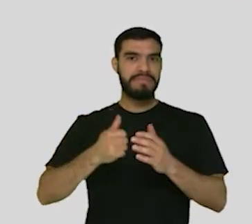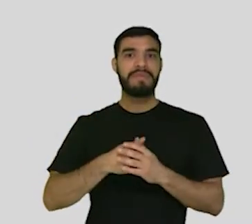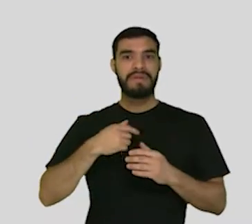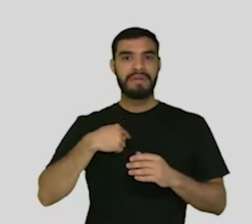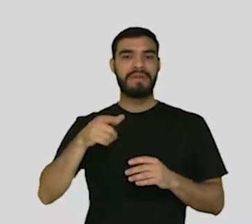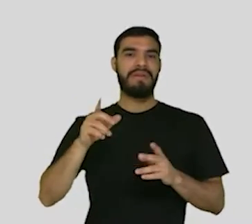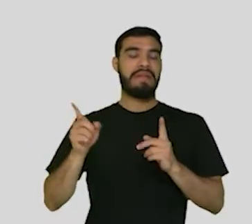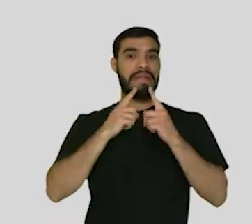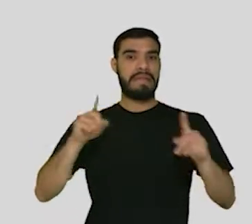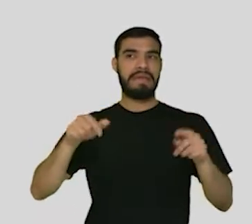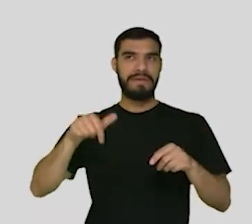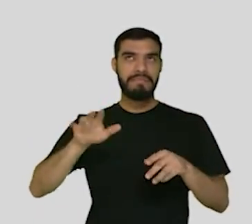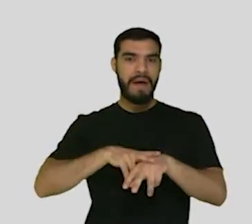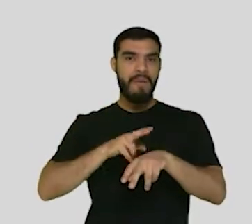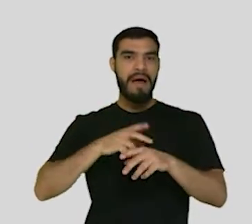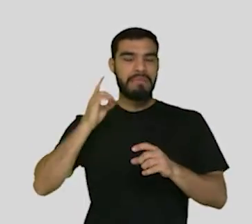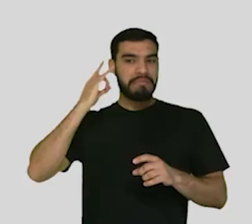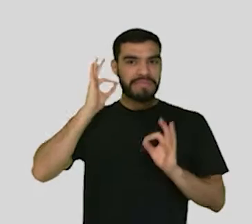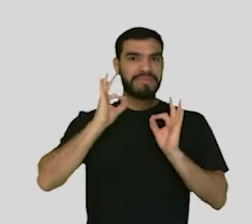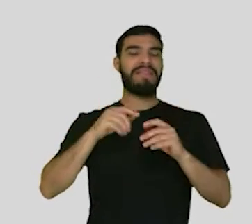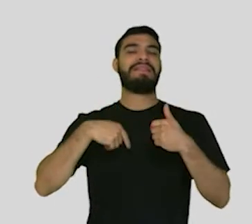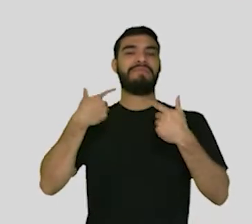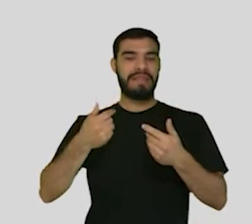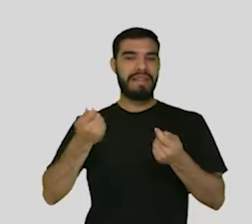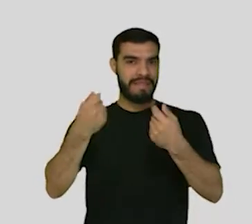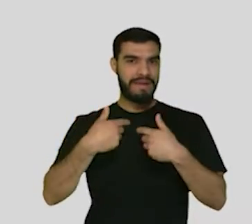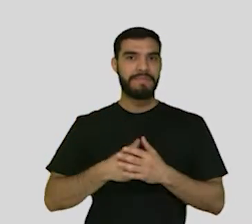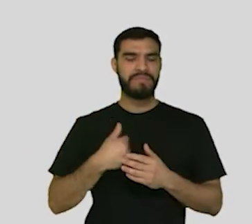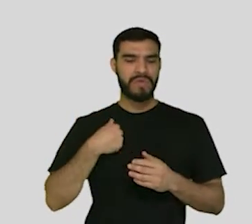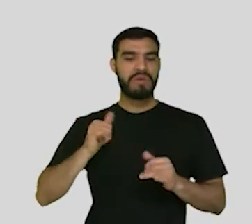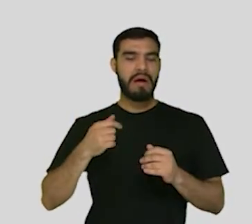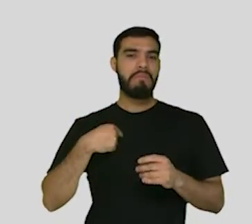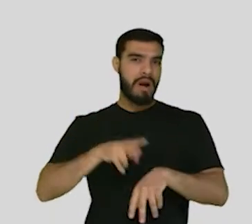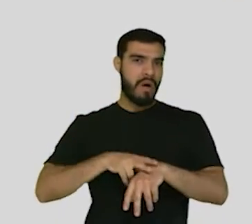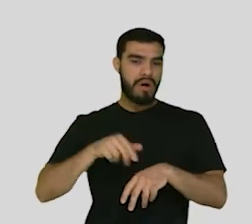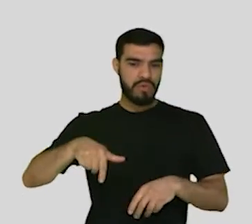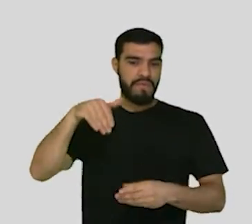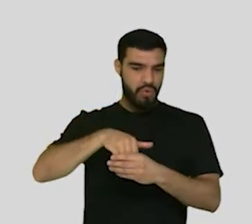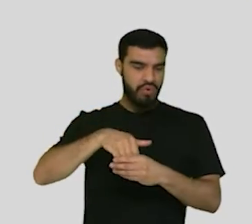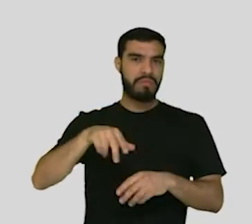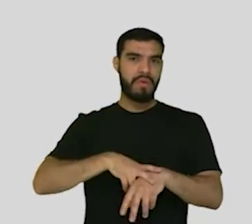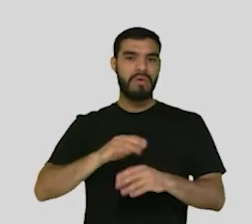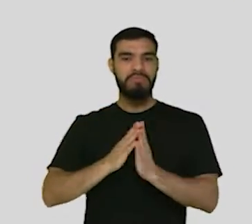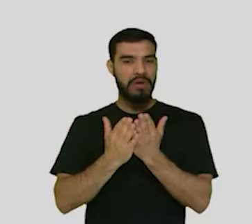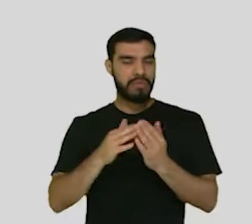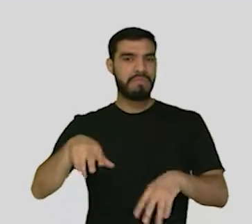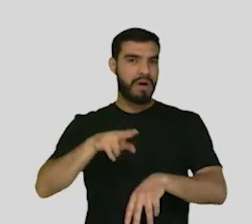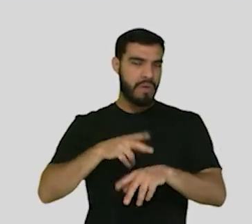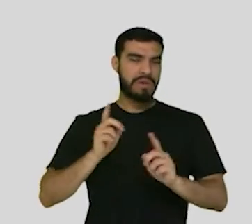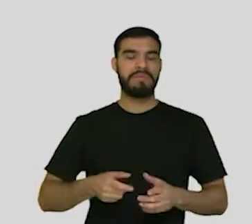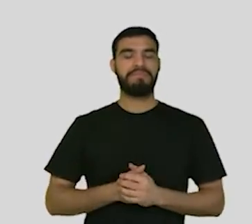himno bien y todo eso. Ape a votar, recose pasaporte paraguaya. Sé paraguaya más. Yepe veramo,